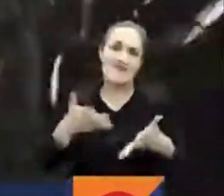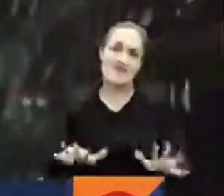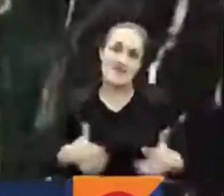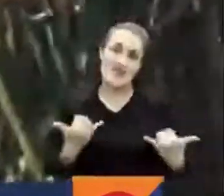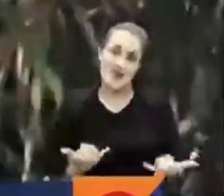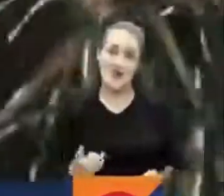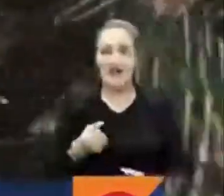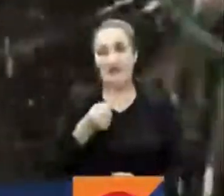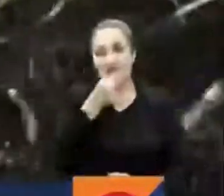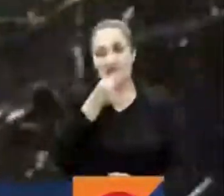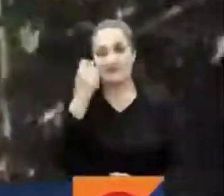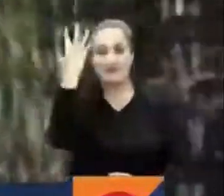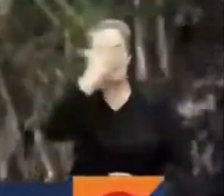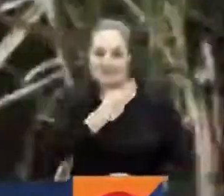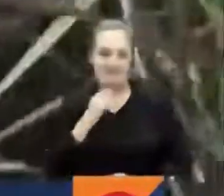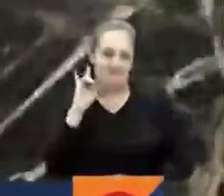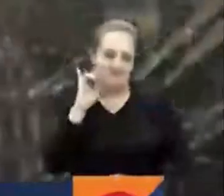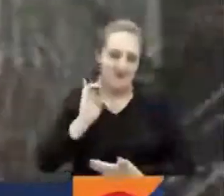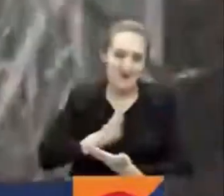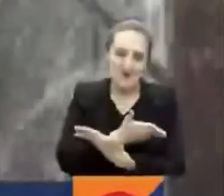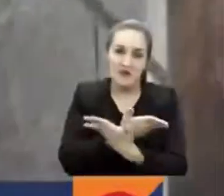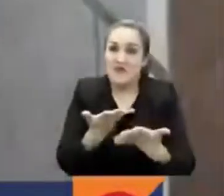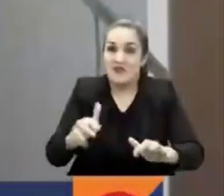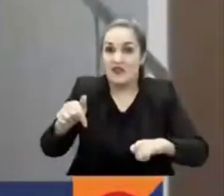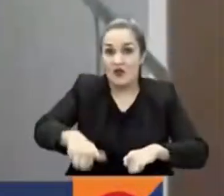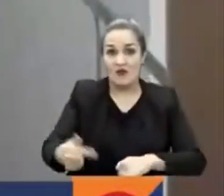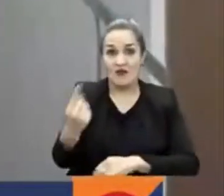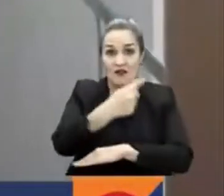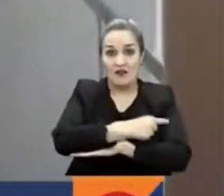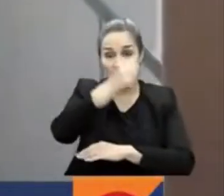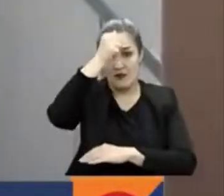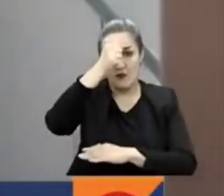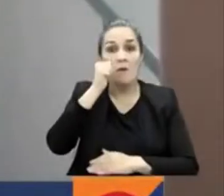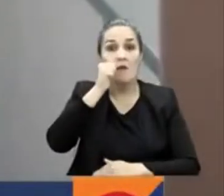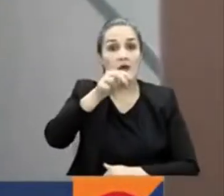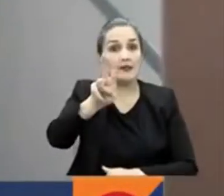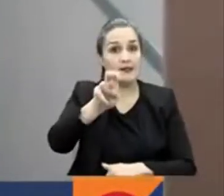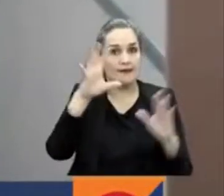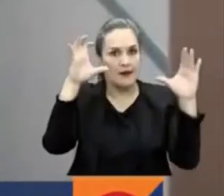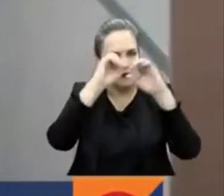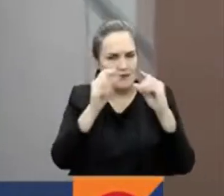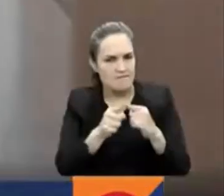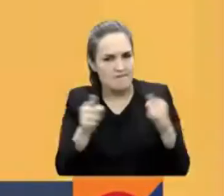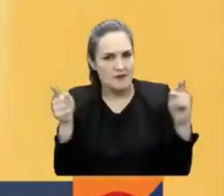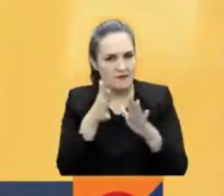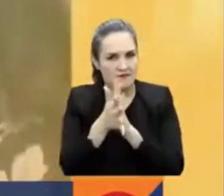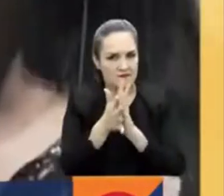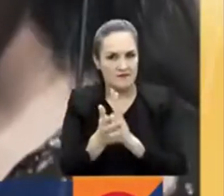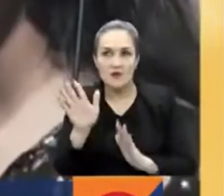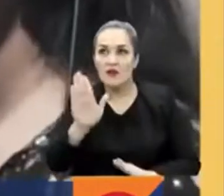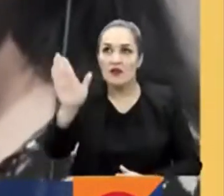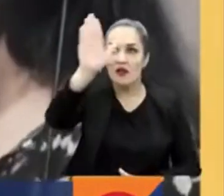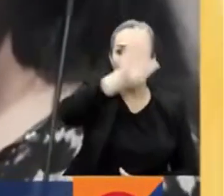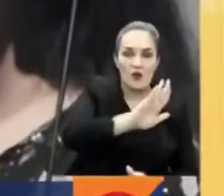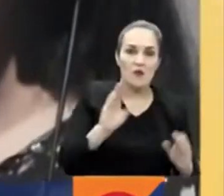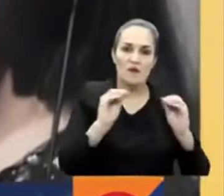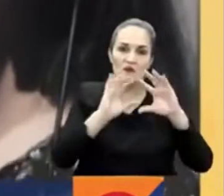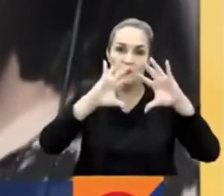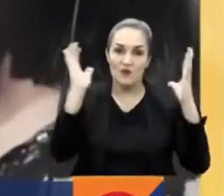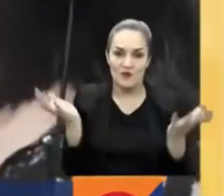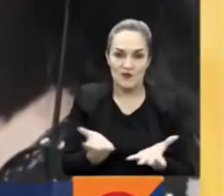RTVC Noticias, fin de semana. Los esperamos mañana a las 7 de la noche con más información de las regiones y del